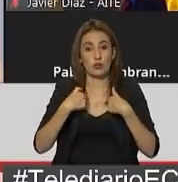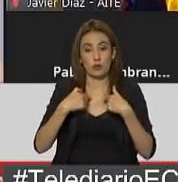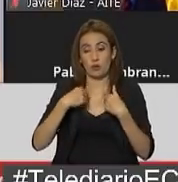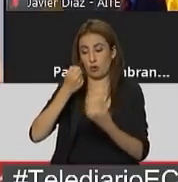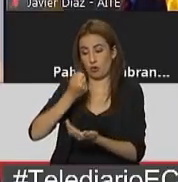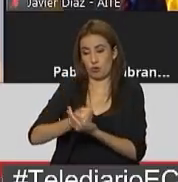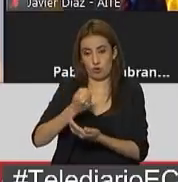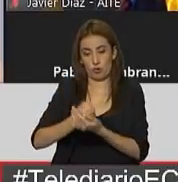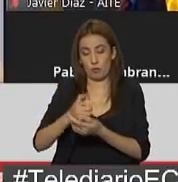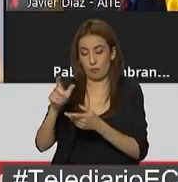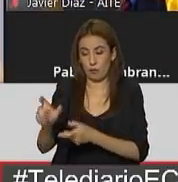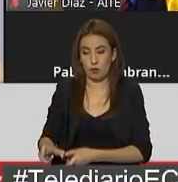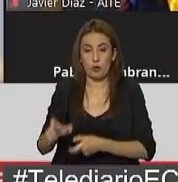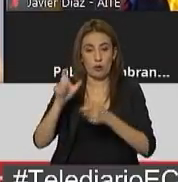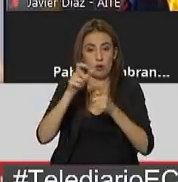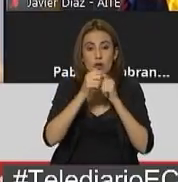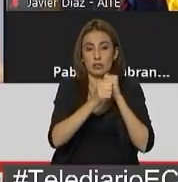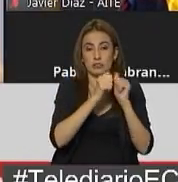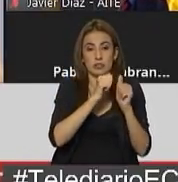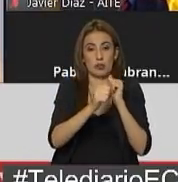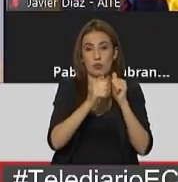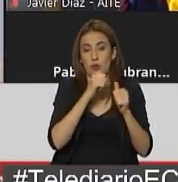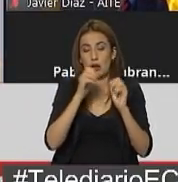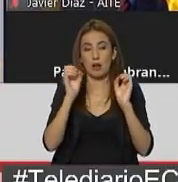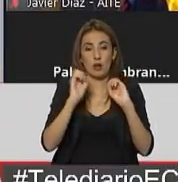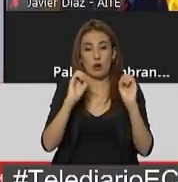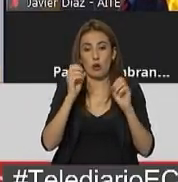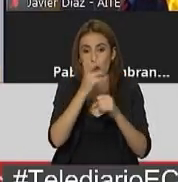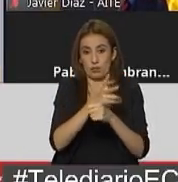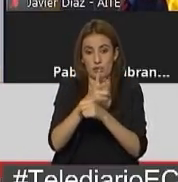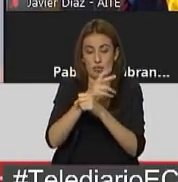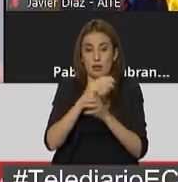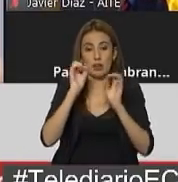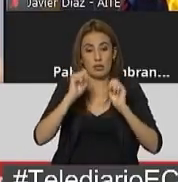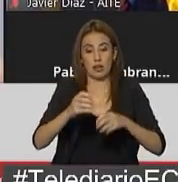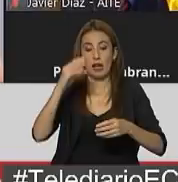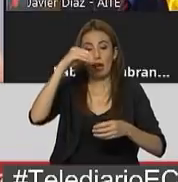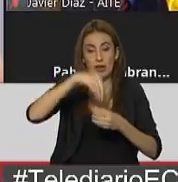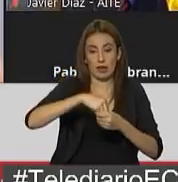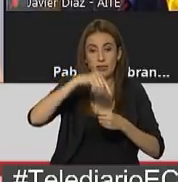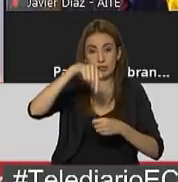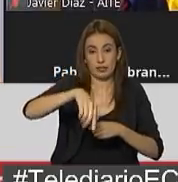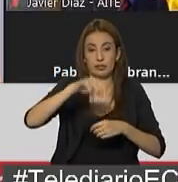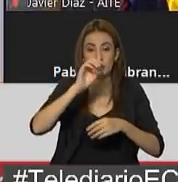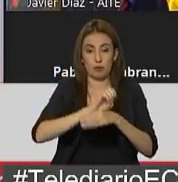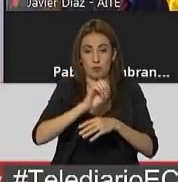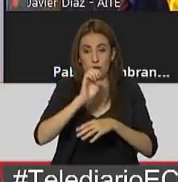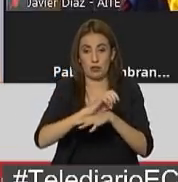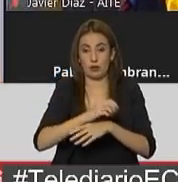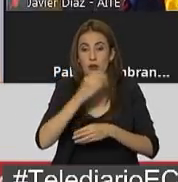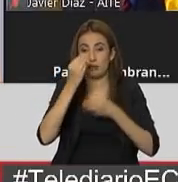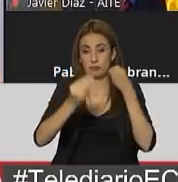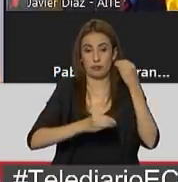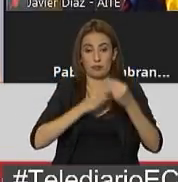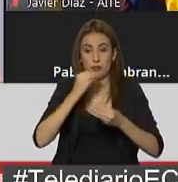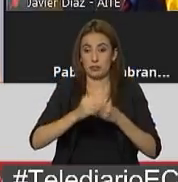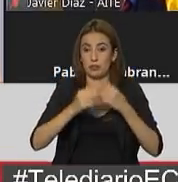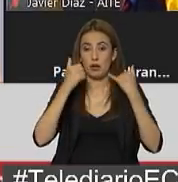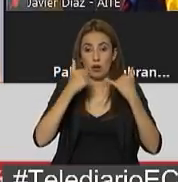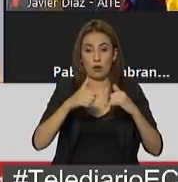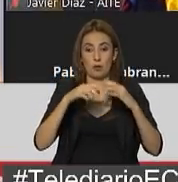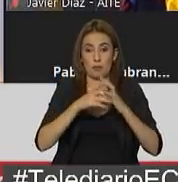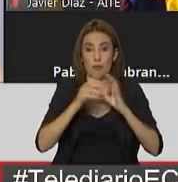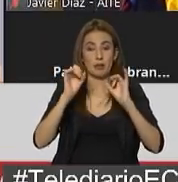producto ecuatoriano, que cada vez que invierto un dólar, ese dólar se queda aquí y al quedarse acá ese dólar, estoy